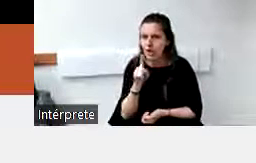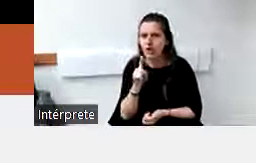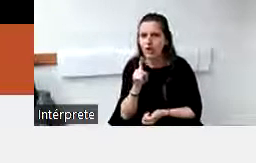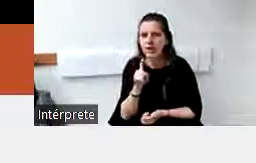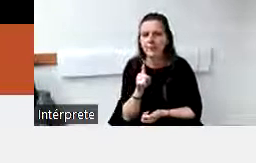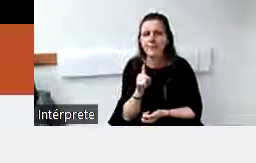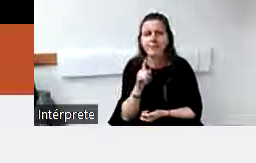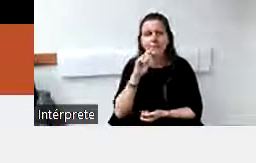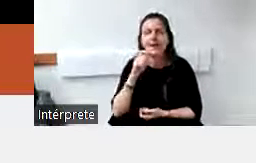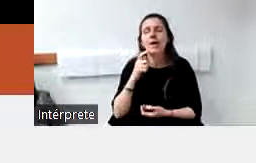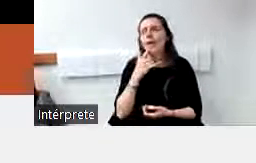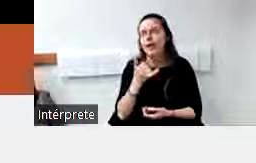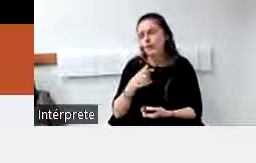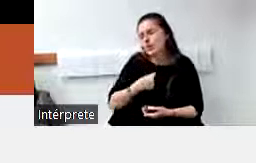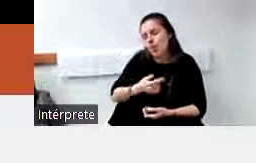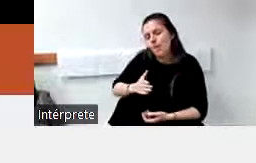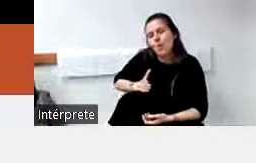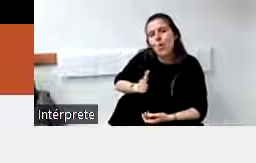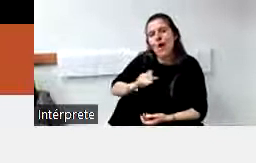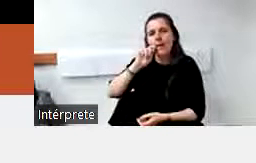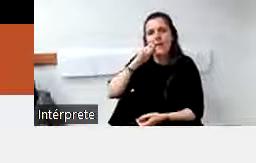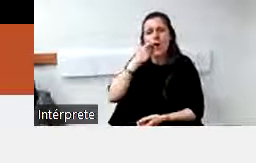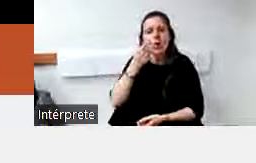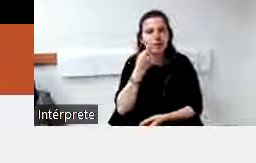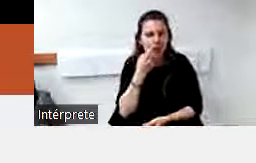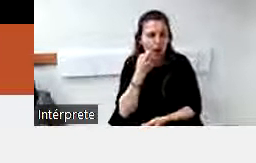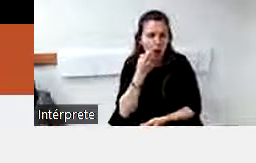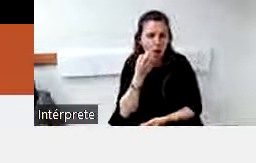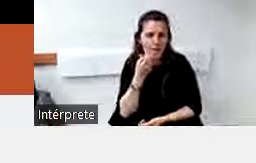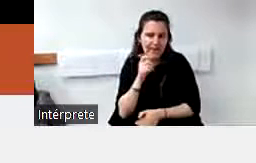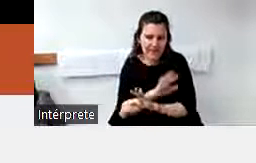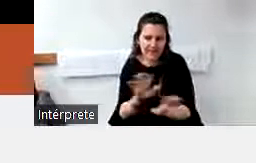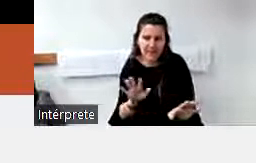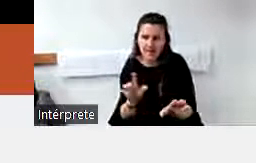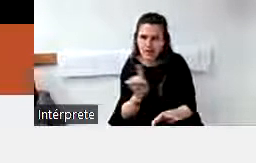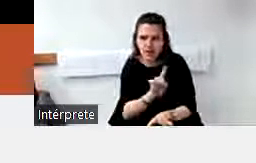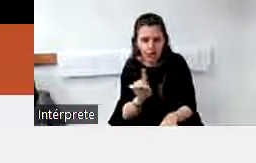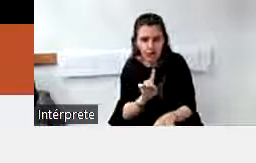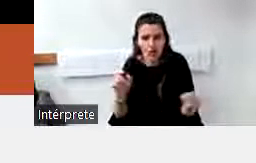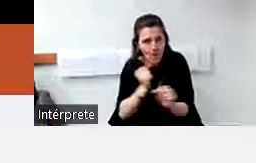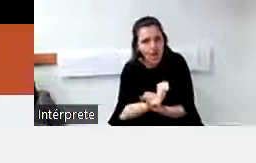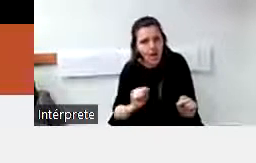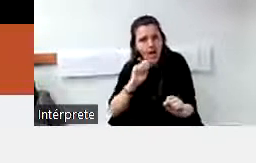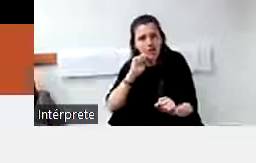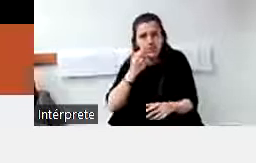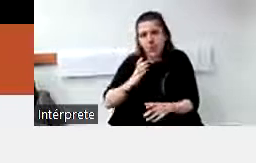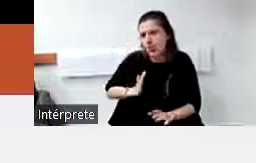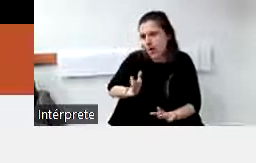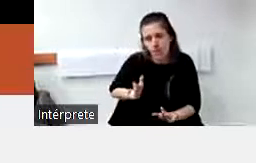aquí, como para las personas con discapacidad, pero como para todas las personas, esa presunción de